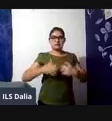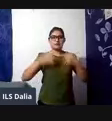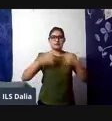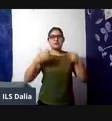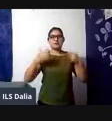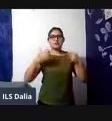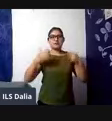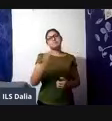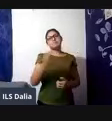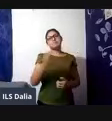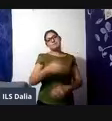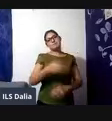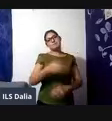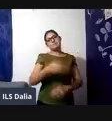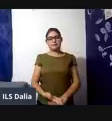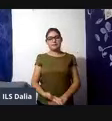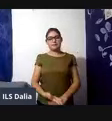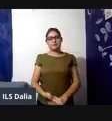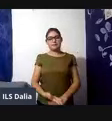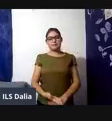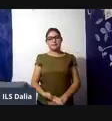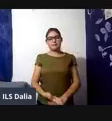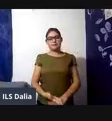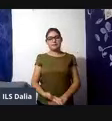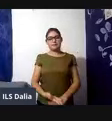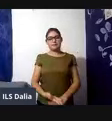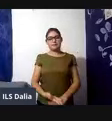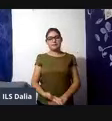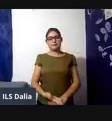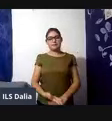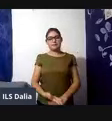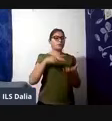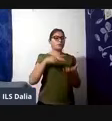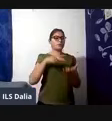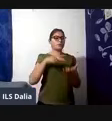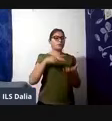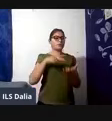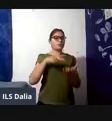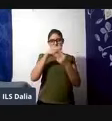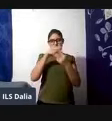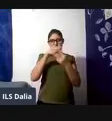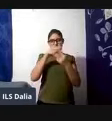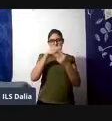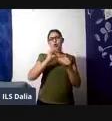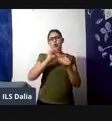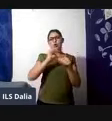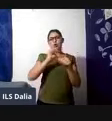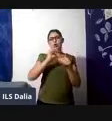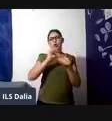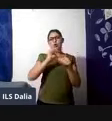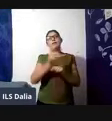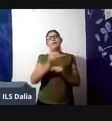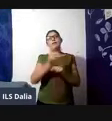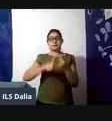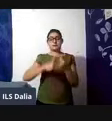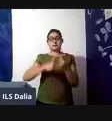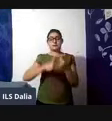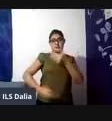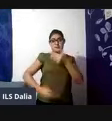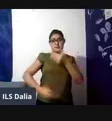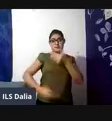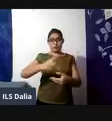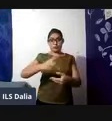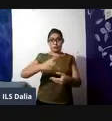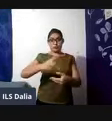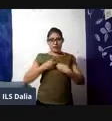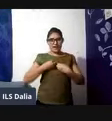de 3 situaciones. De qué es el COVID-19 y qué consecuencias emocionales trae a tu vida.